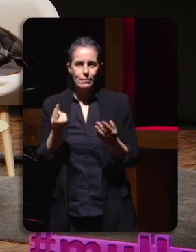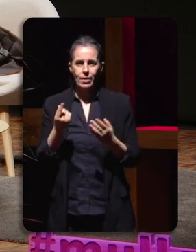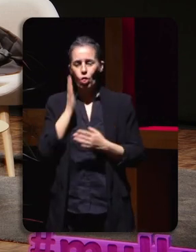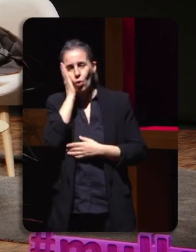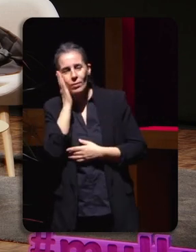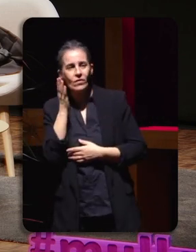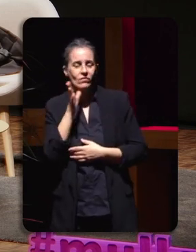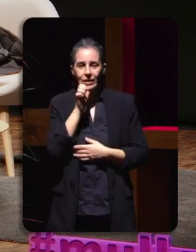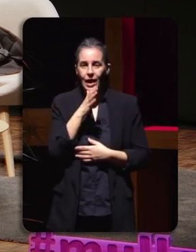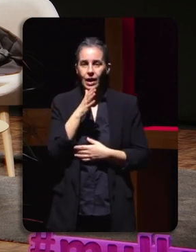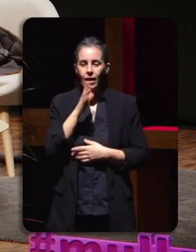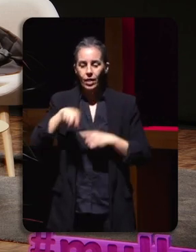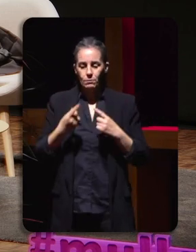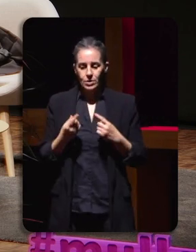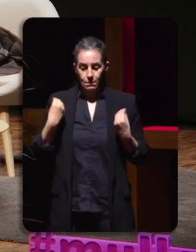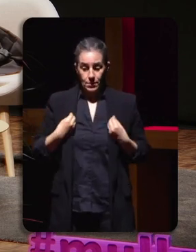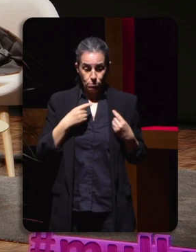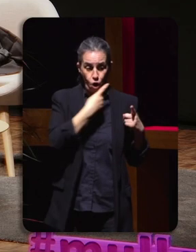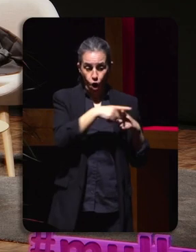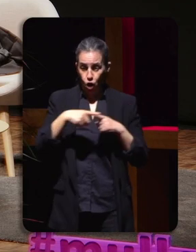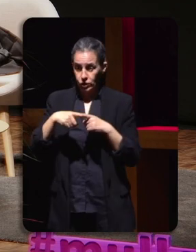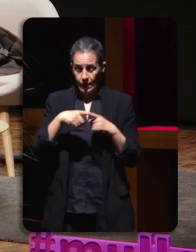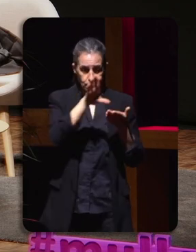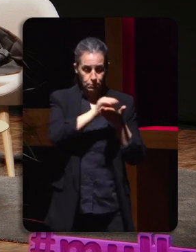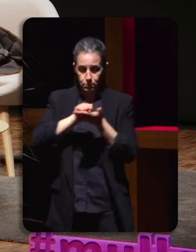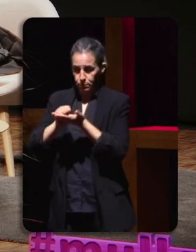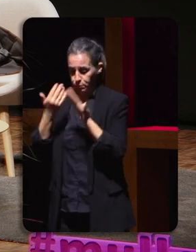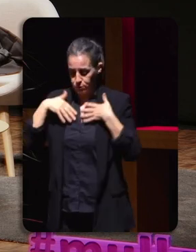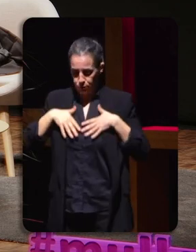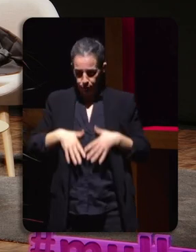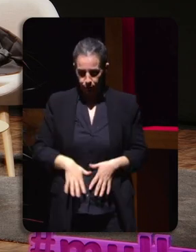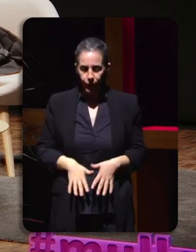esto después Cómo se gestiona en la vida pública